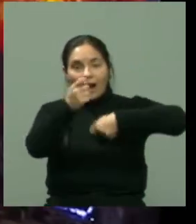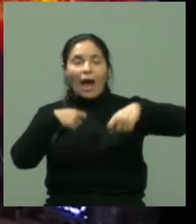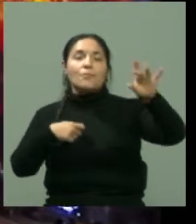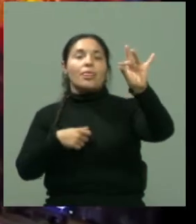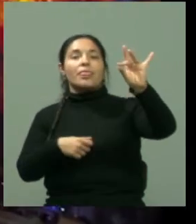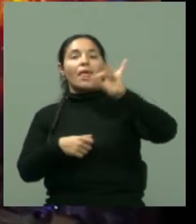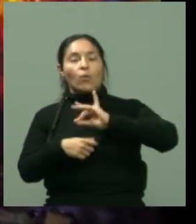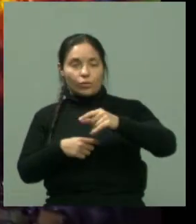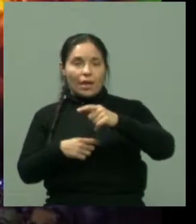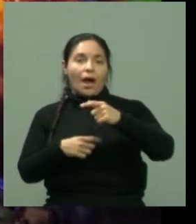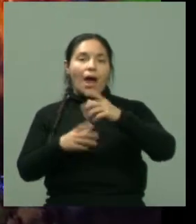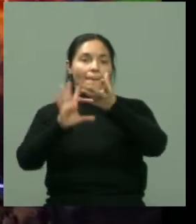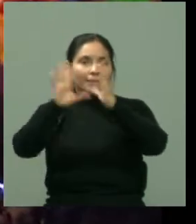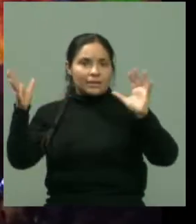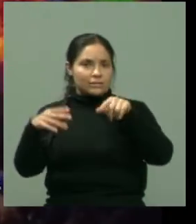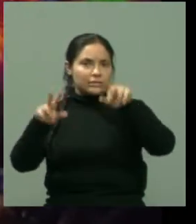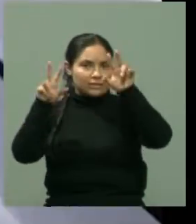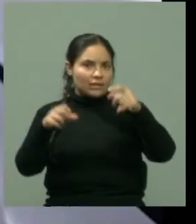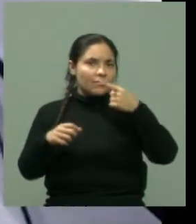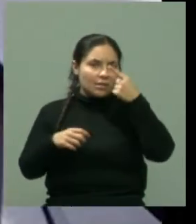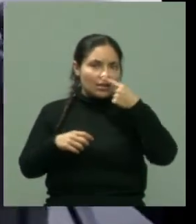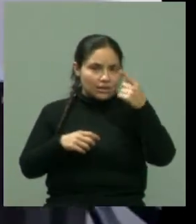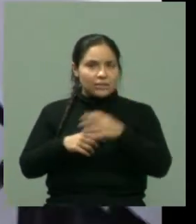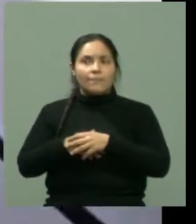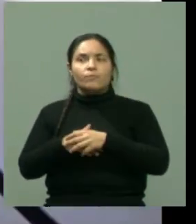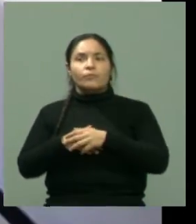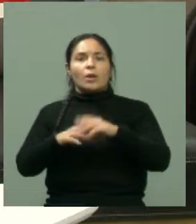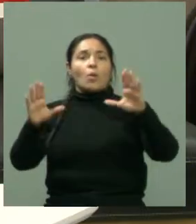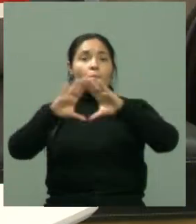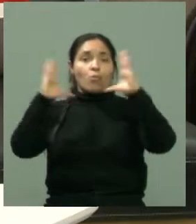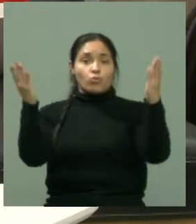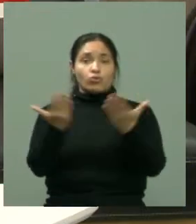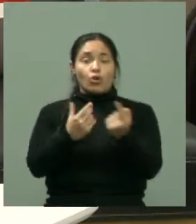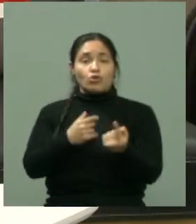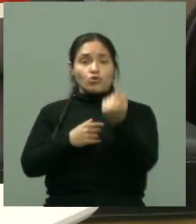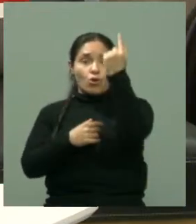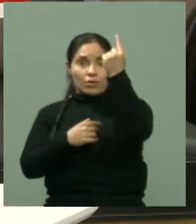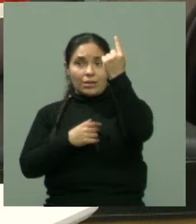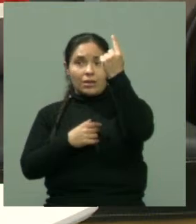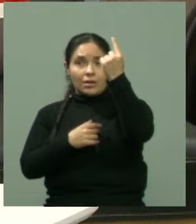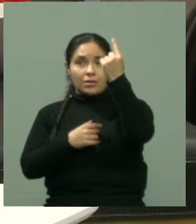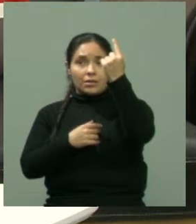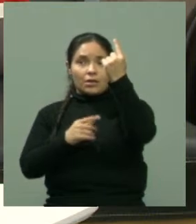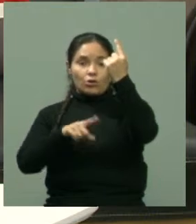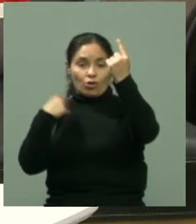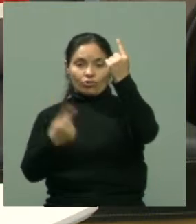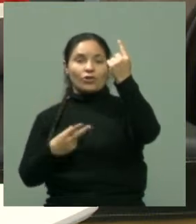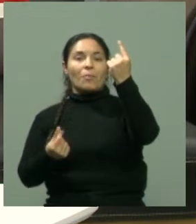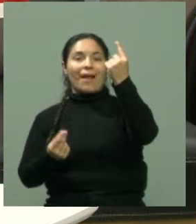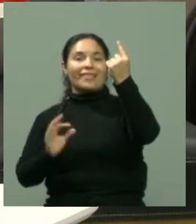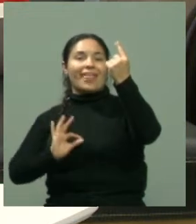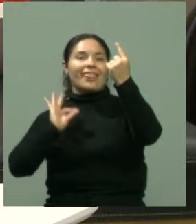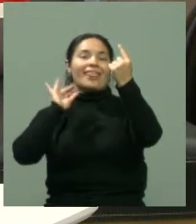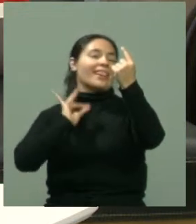un tema que tocó Albana, que me parece importante. El norte global es nuestro deudor, somos deudores financieros, son nuestros